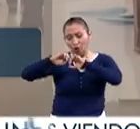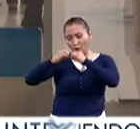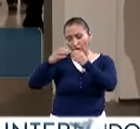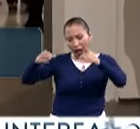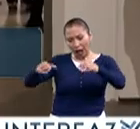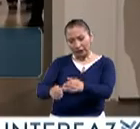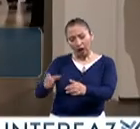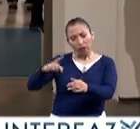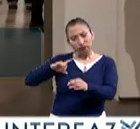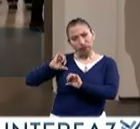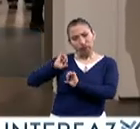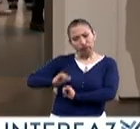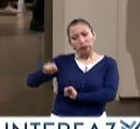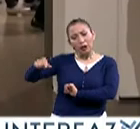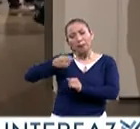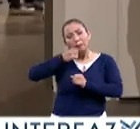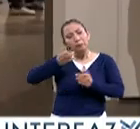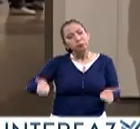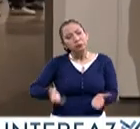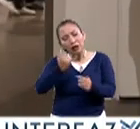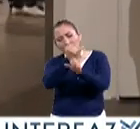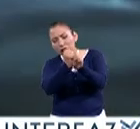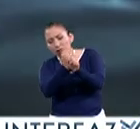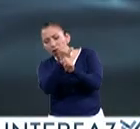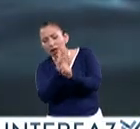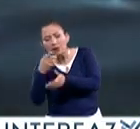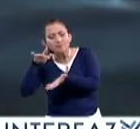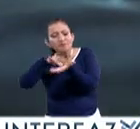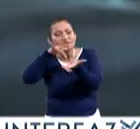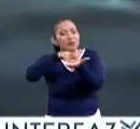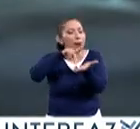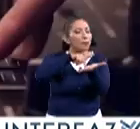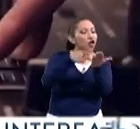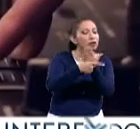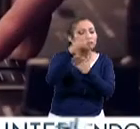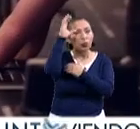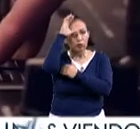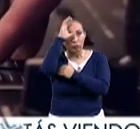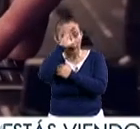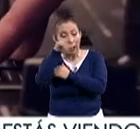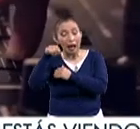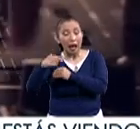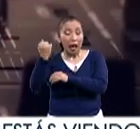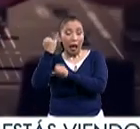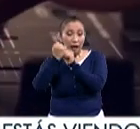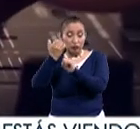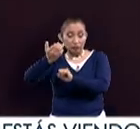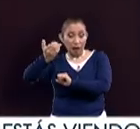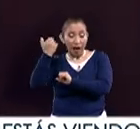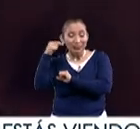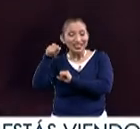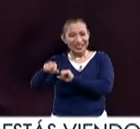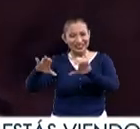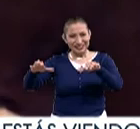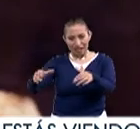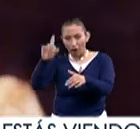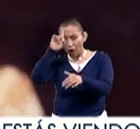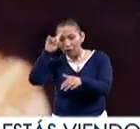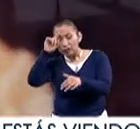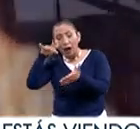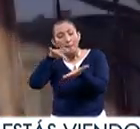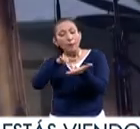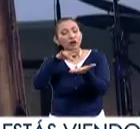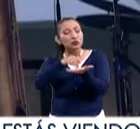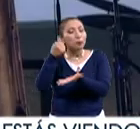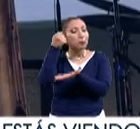organismo público encargado de promover el estudio y patrocinar proyectos culturales. En años anteriores, este consejo apoyaba